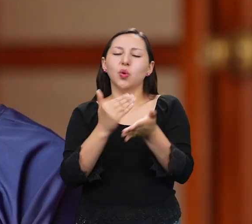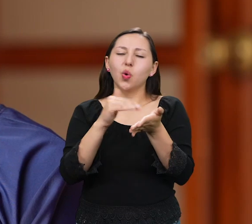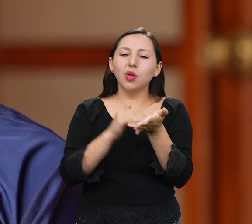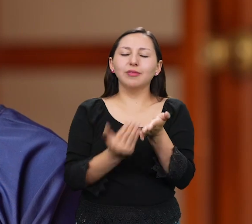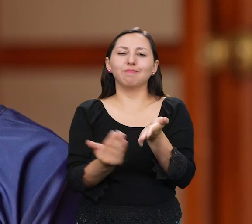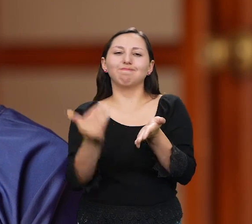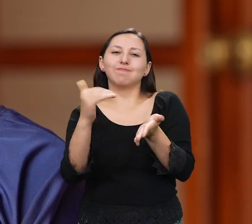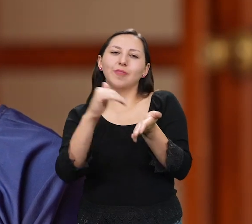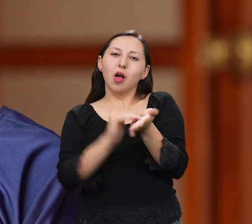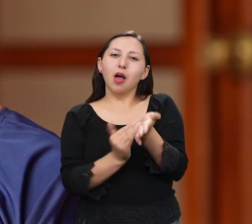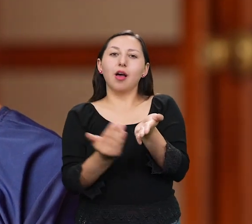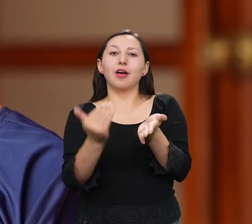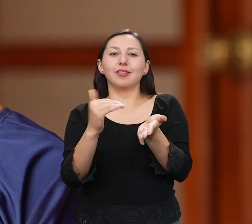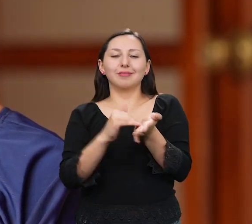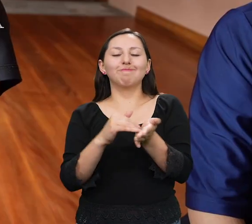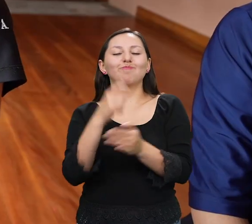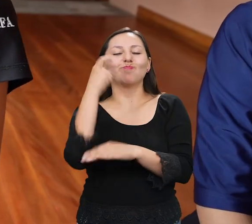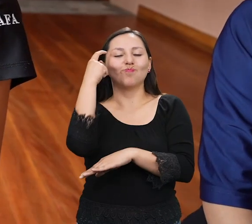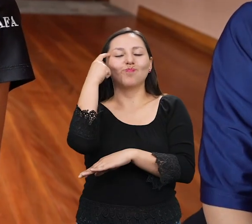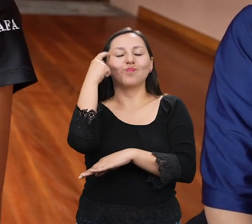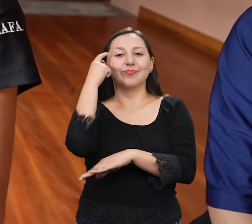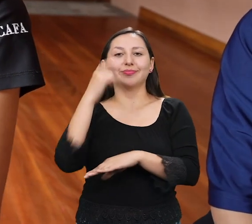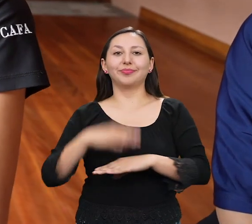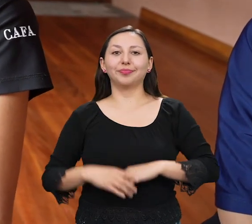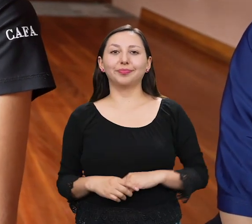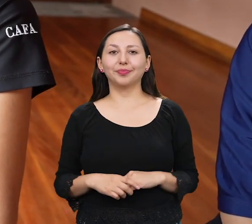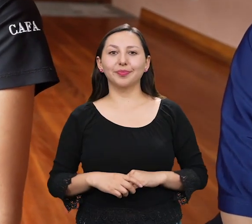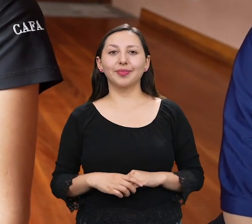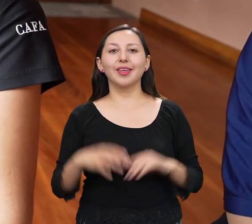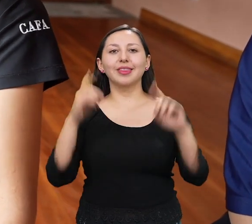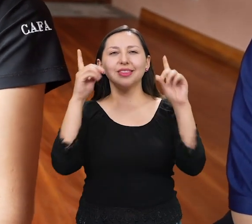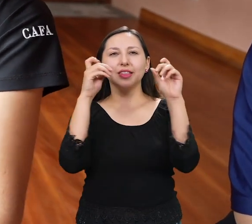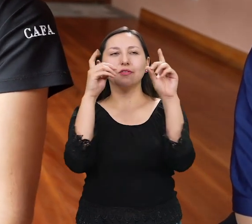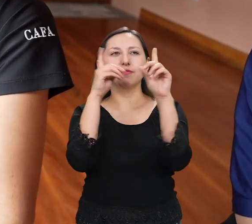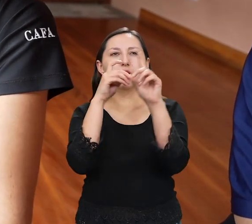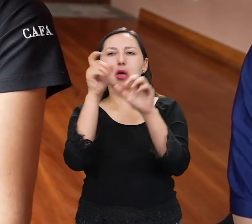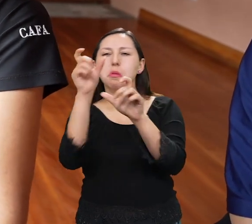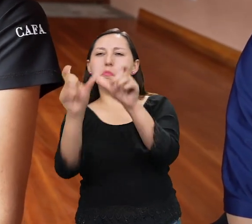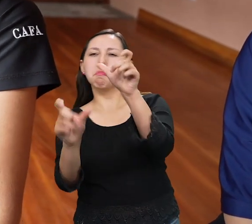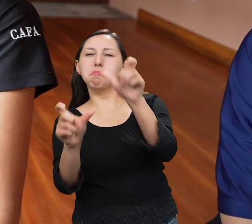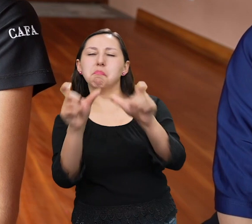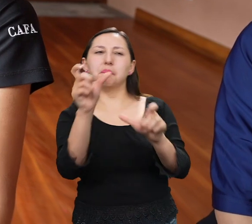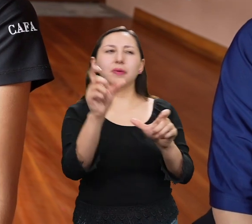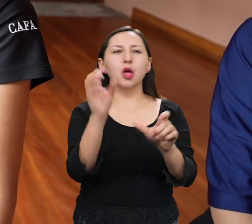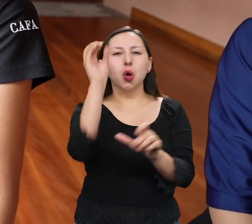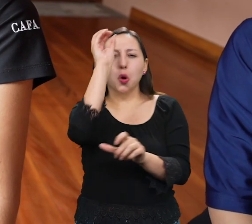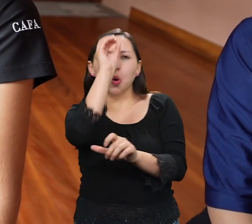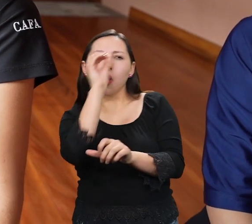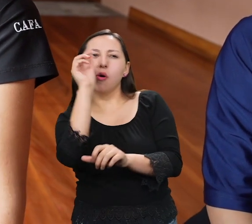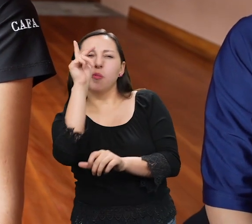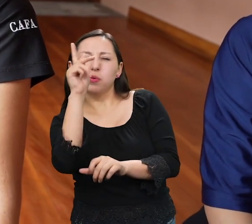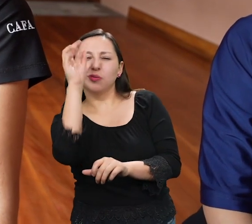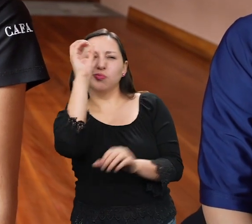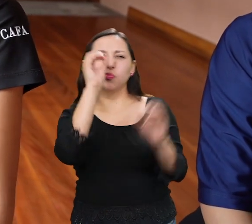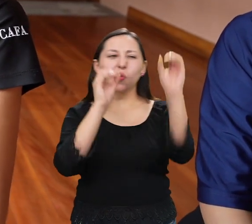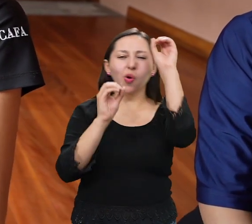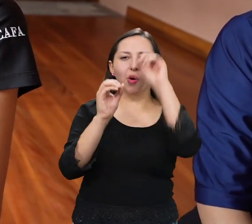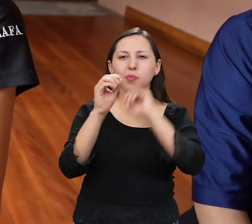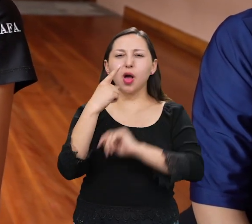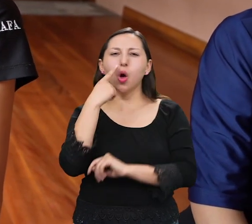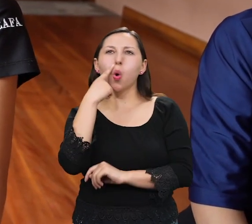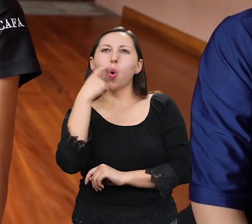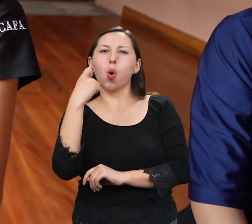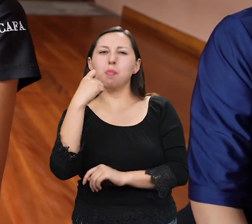buenos, siendo que en ese aspecto. Mi dificultad ha sido la opinión de siempre todas las personas de ver un